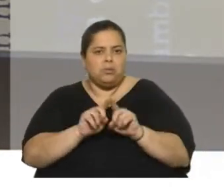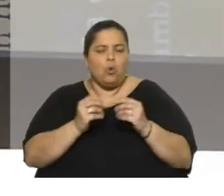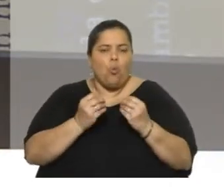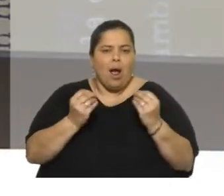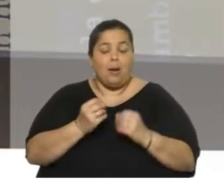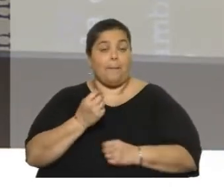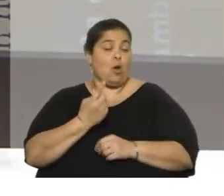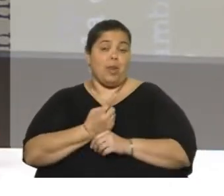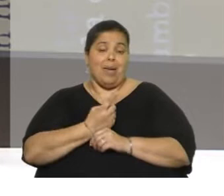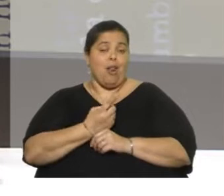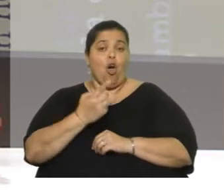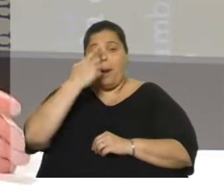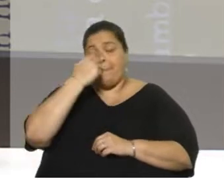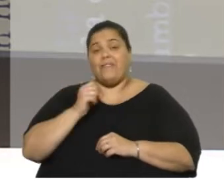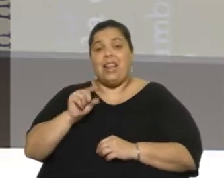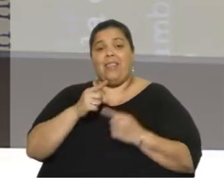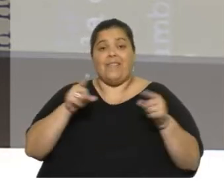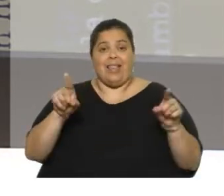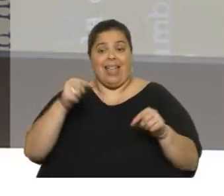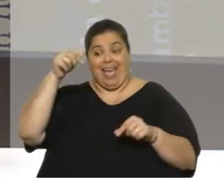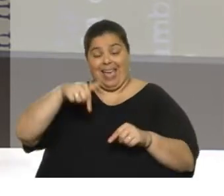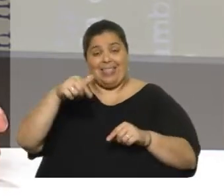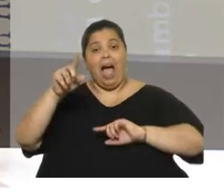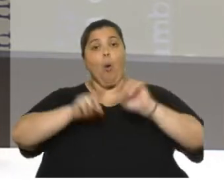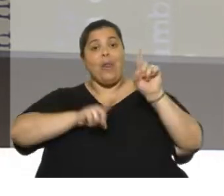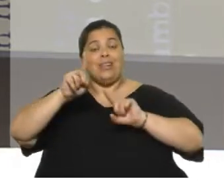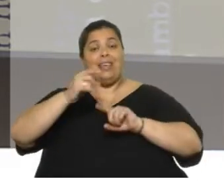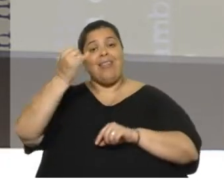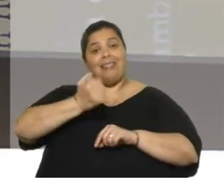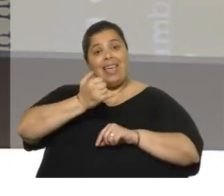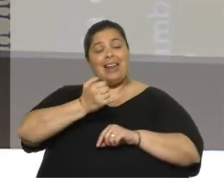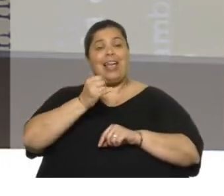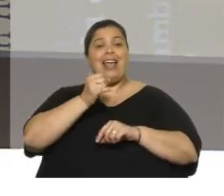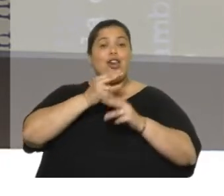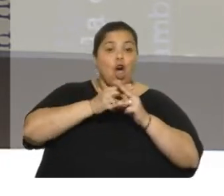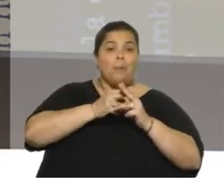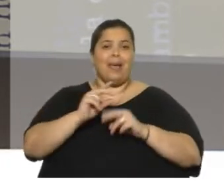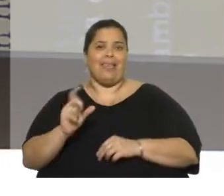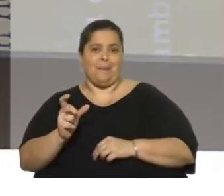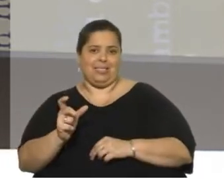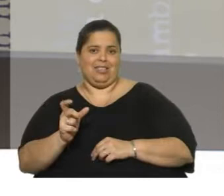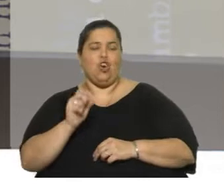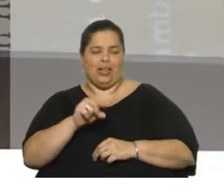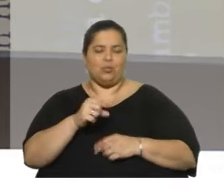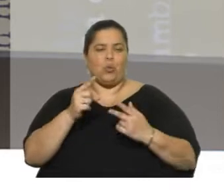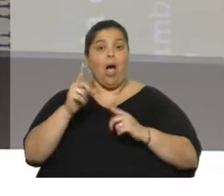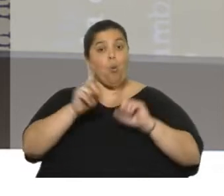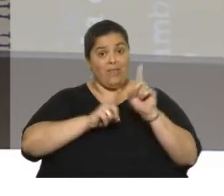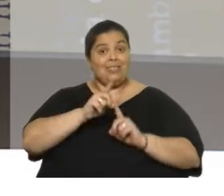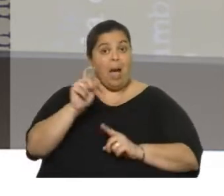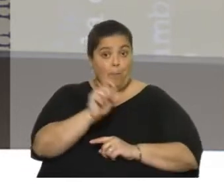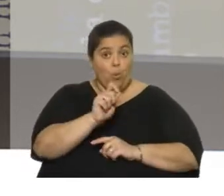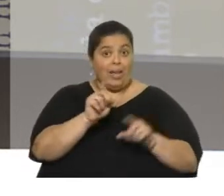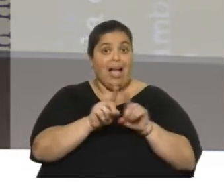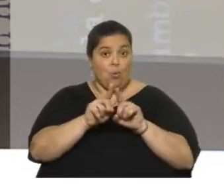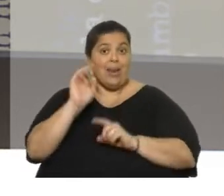el nombre. Yo siempre digo que esta es una universidad con nombre y apellido, ¿no? Es universidad tecnológica. Somos una universidad pública, igual que